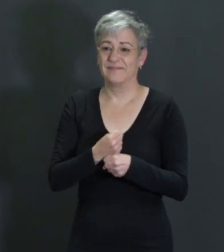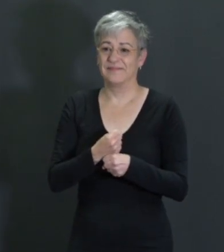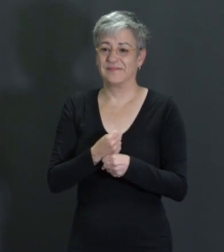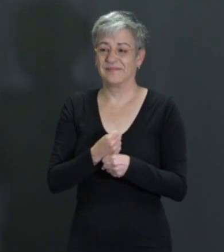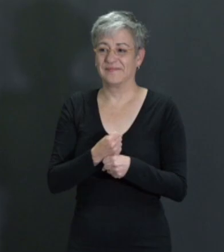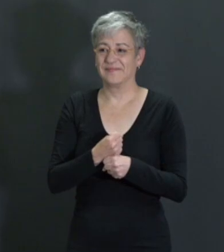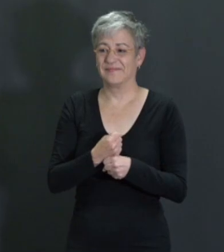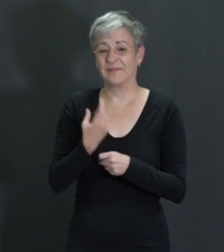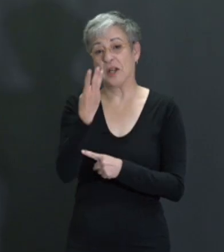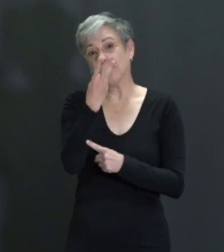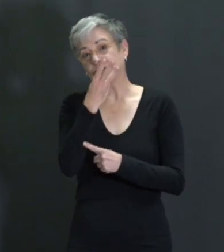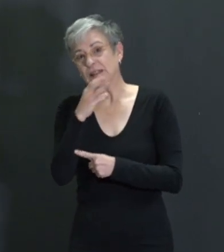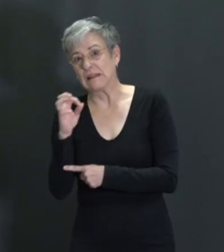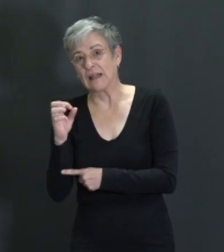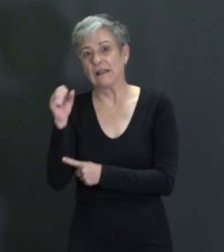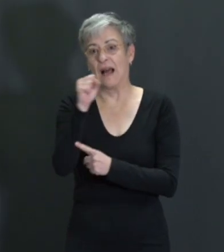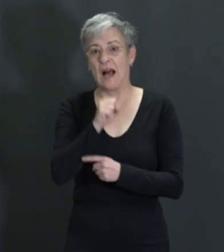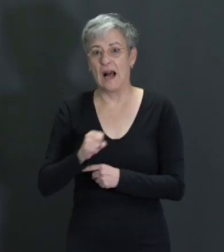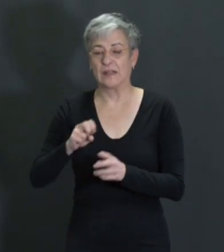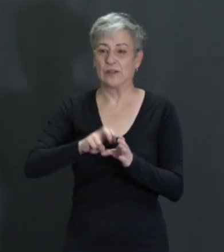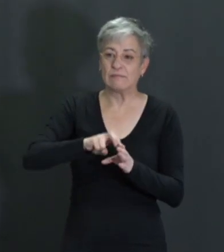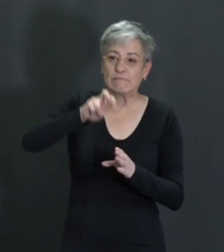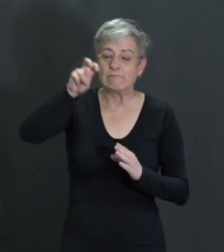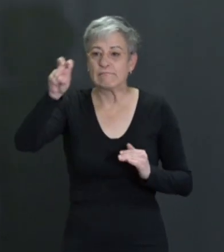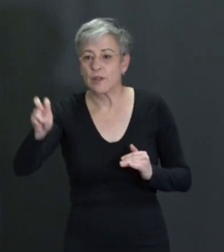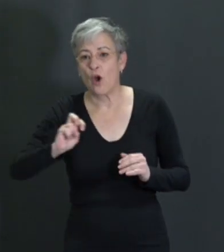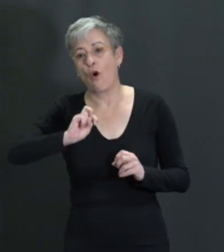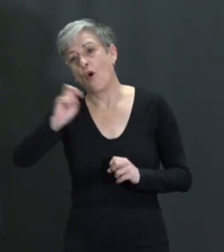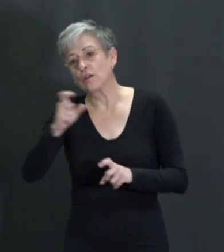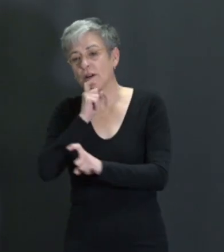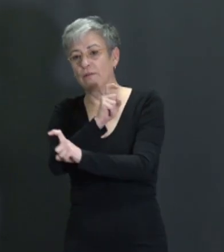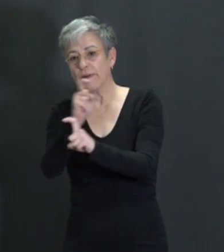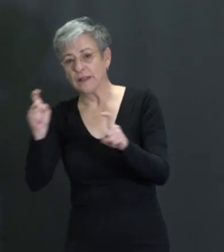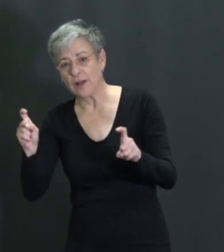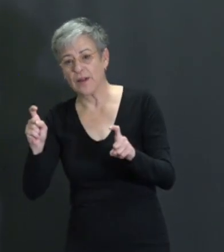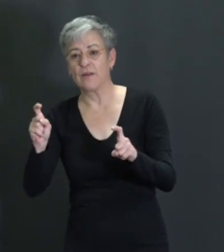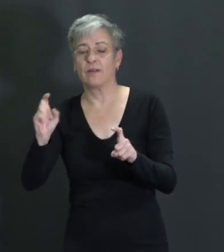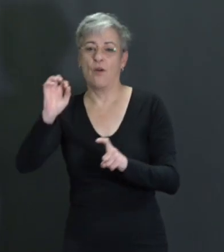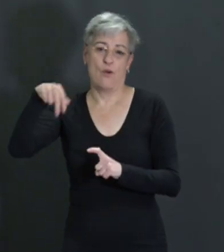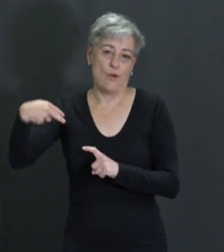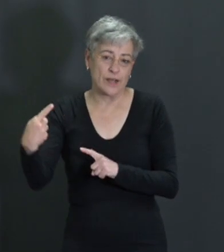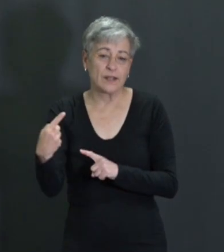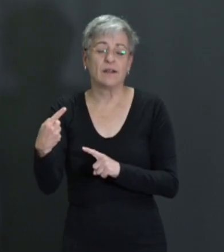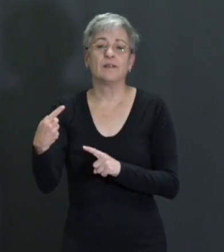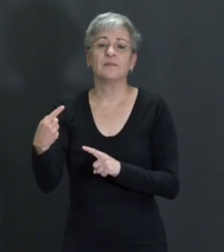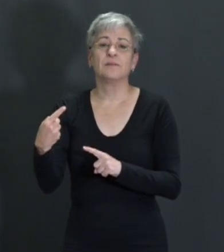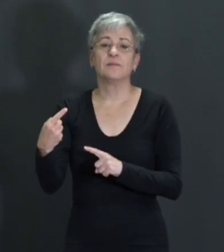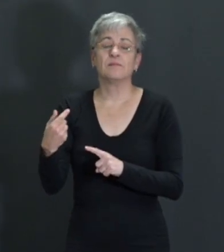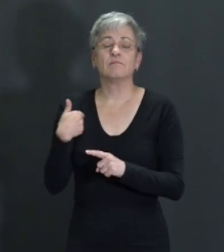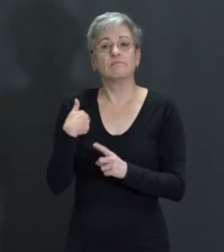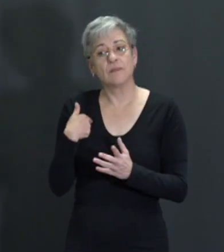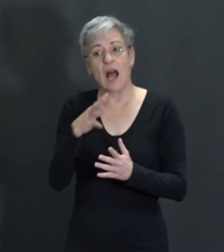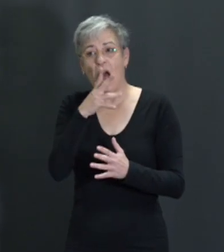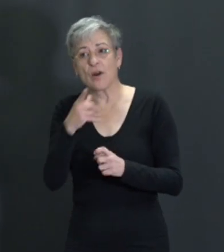después de 30 años, después de irme a otra fundación no gubernamental y bueno,